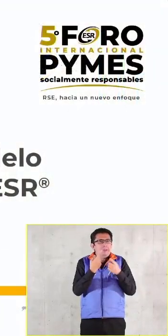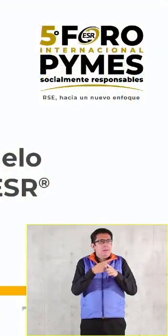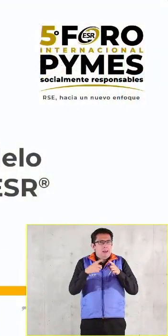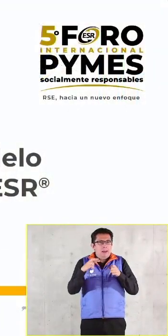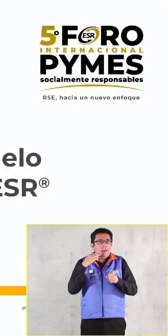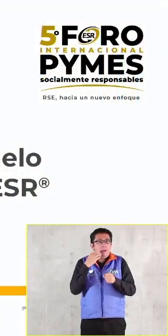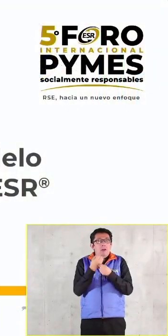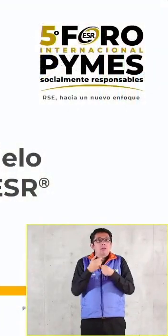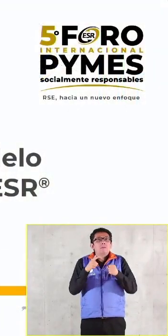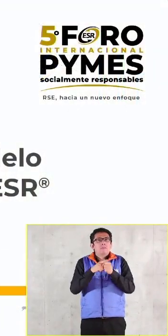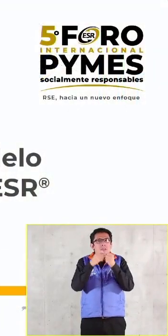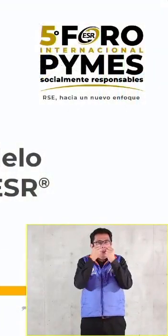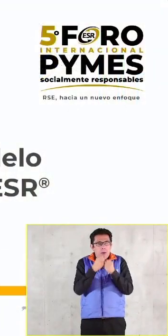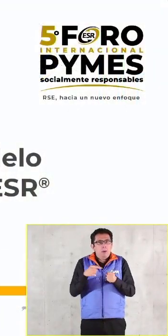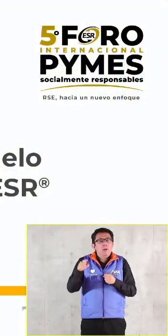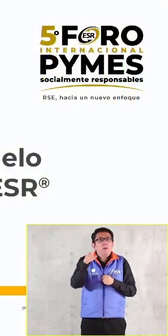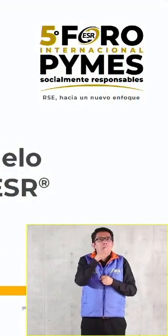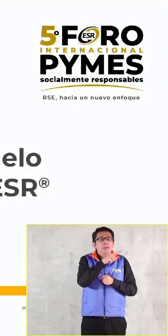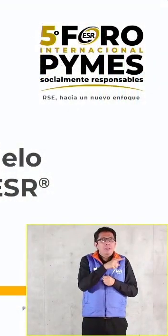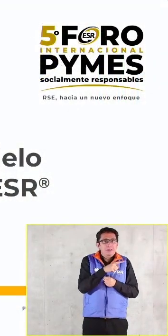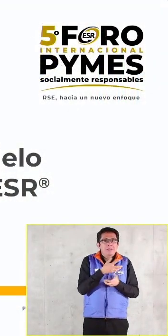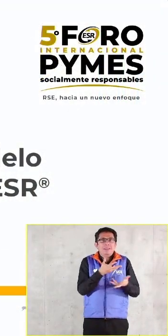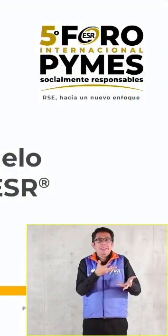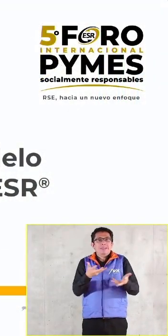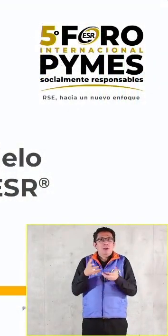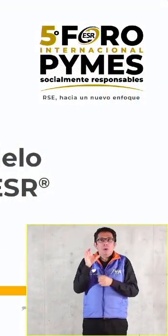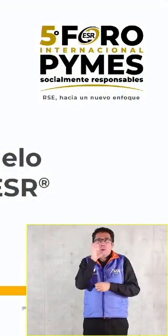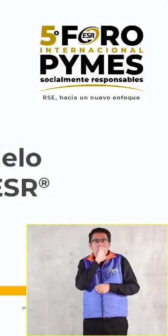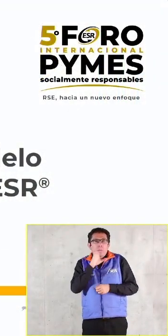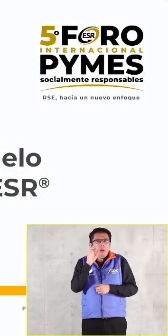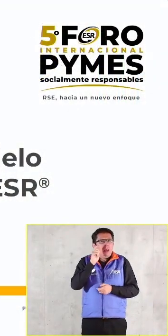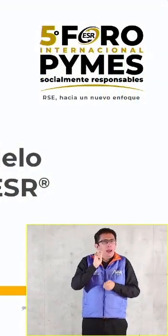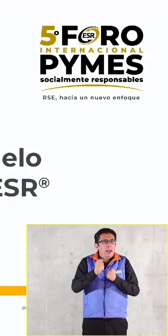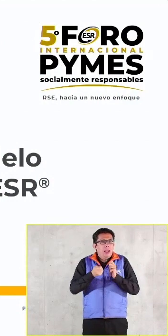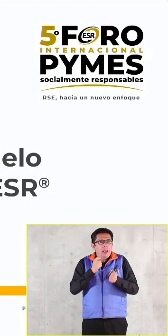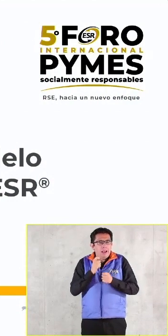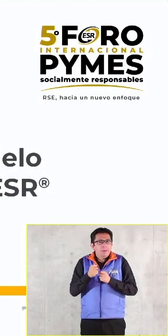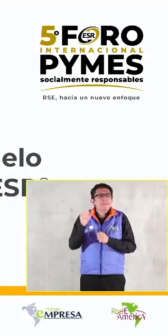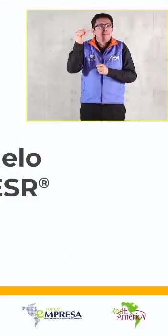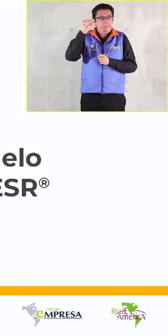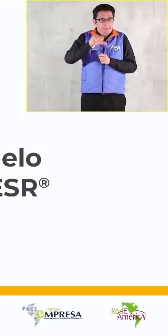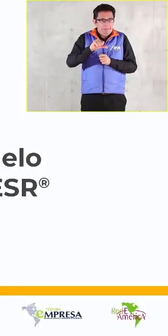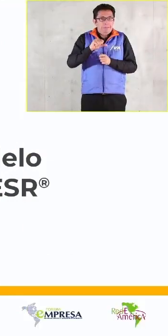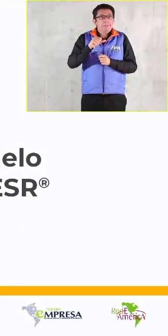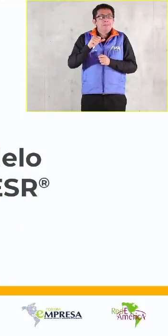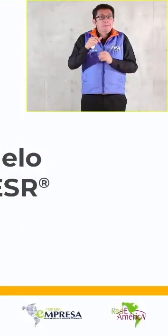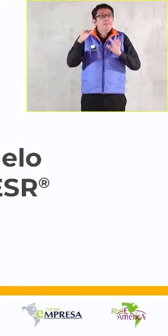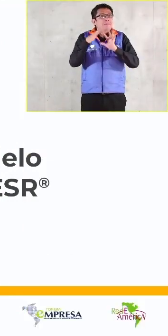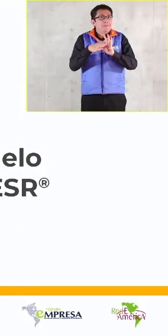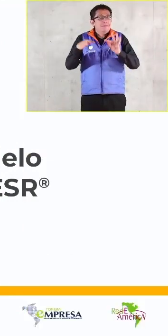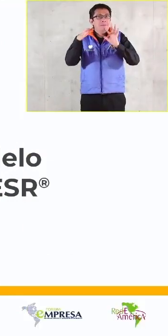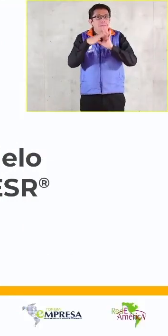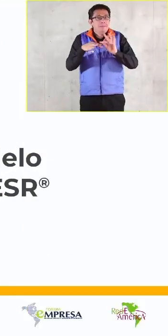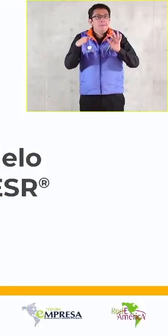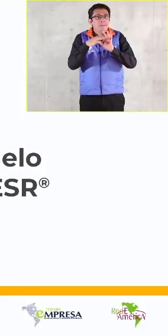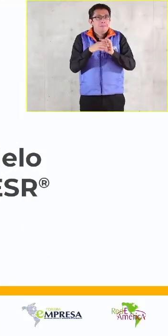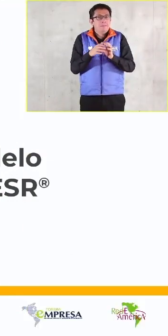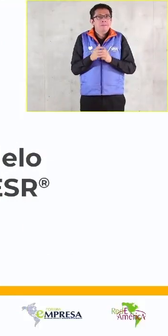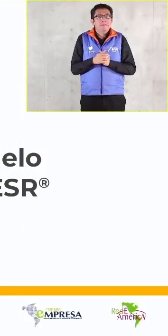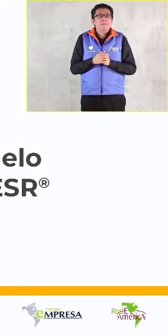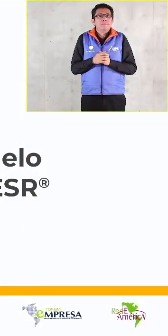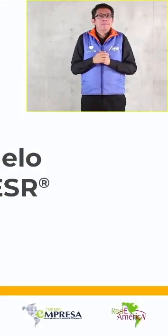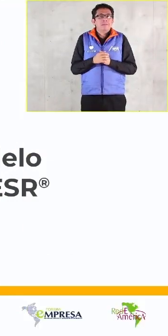Seguramente muchos de ustedes están muy inquietos y con mucha curiosidad sobre este. El día de hoy les platicaremos acerca del